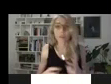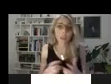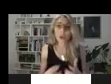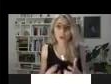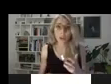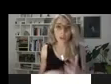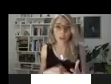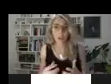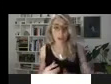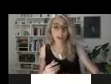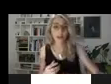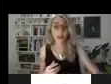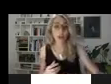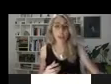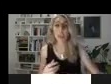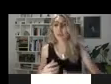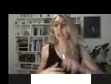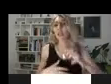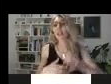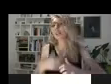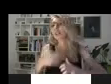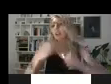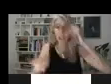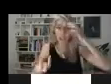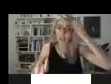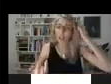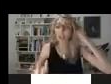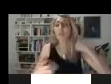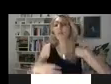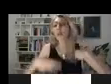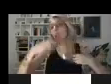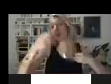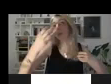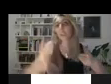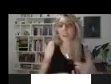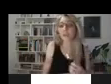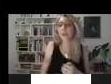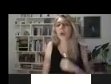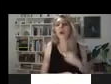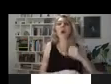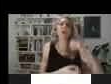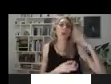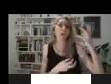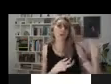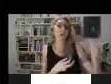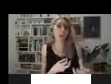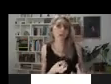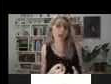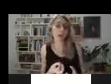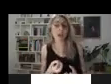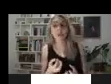se identifique con nuestra propuesta. Tal vez lo que tenemos que desarrollar allí es un proyecto específico, donde